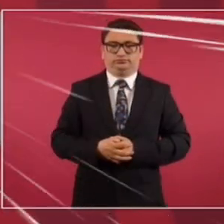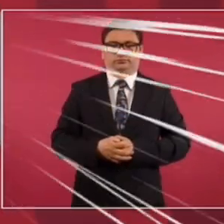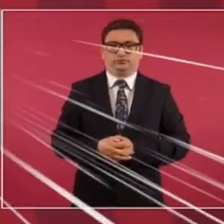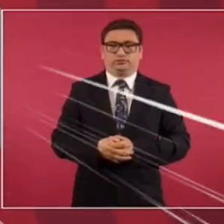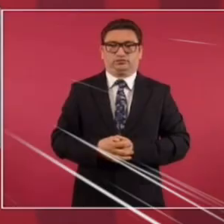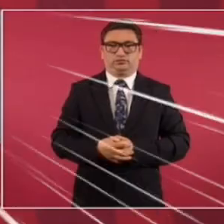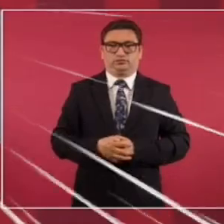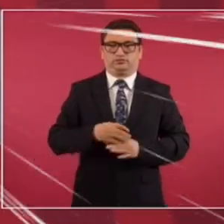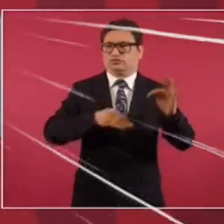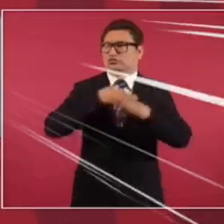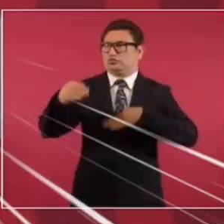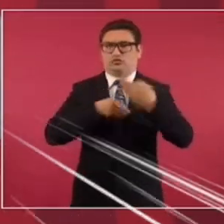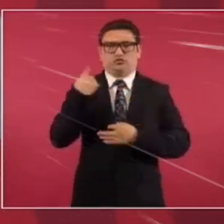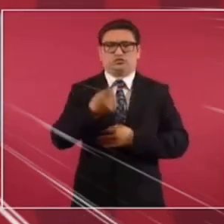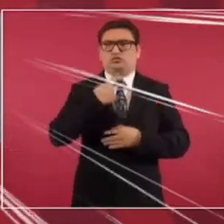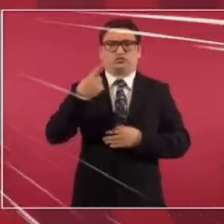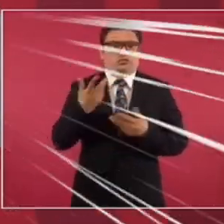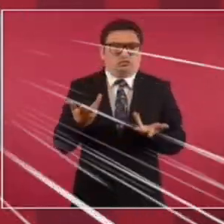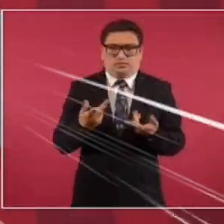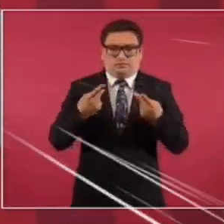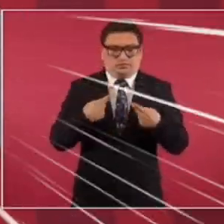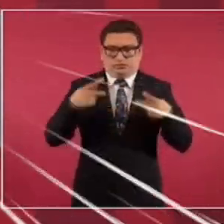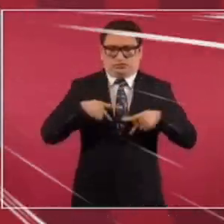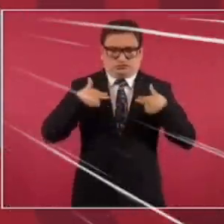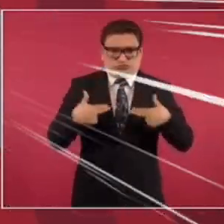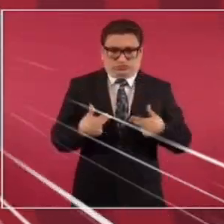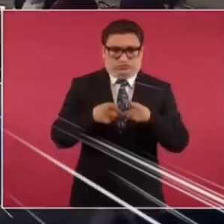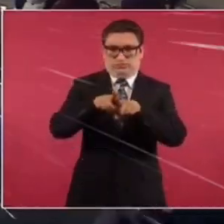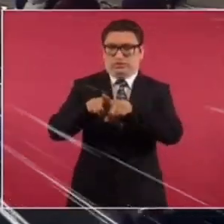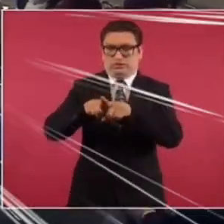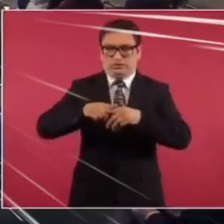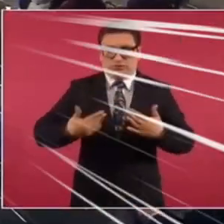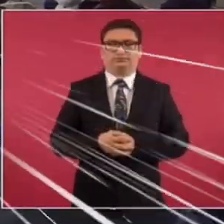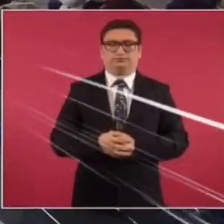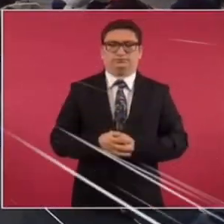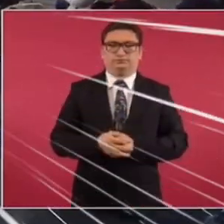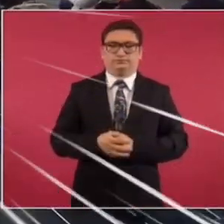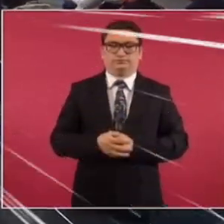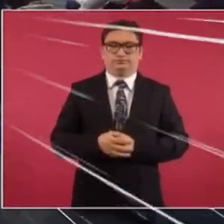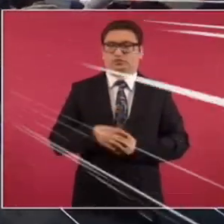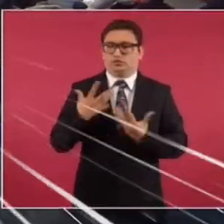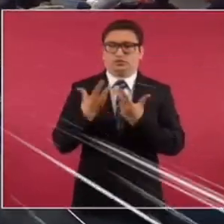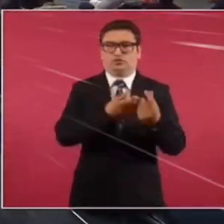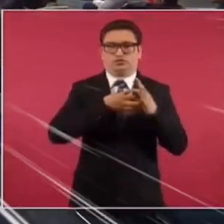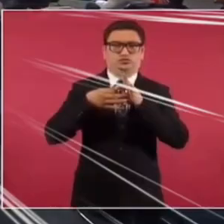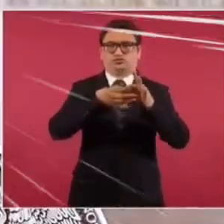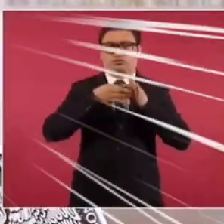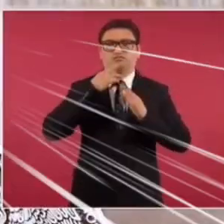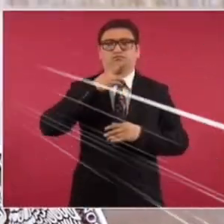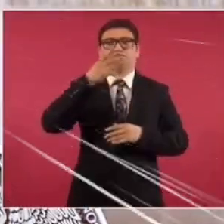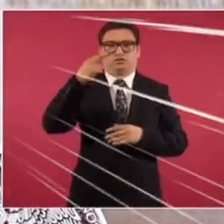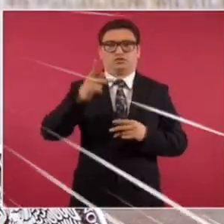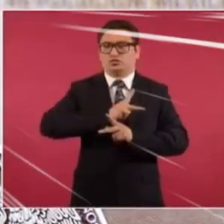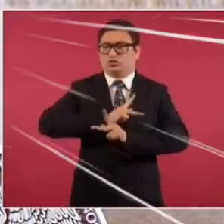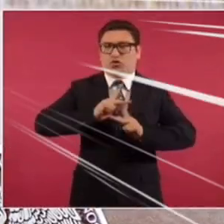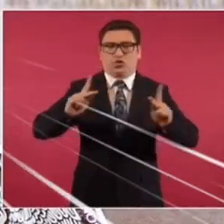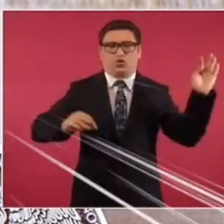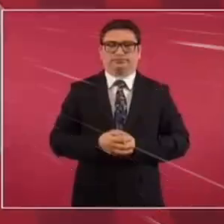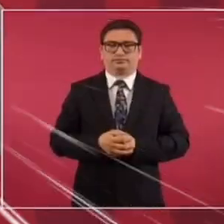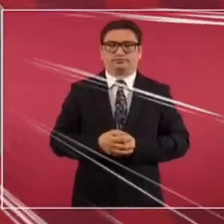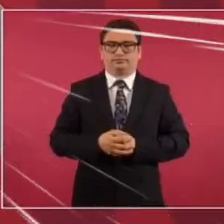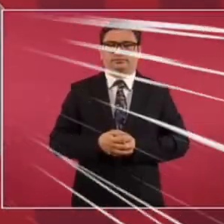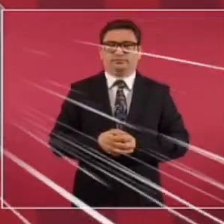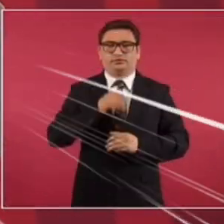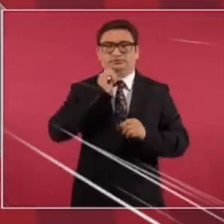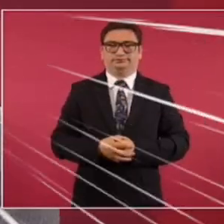somos dos seres humanos somos hermanos mexicanos apostimos a la fraternidad universal y